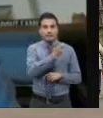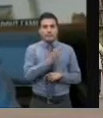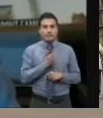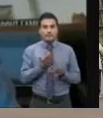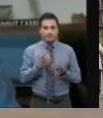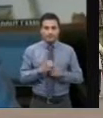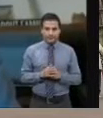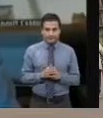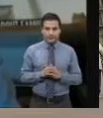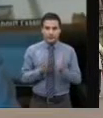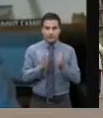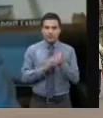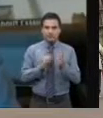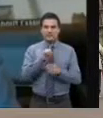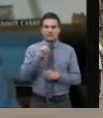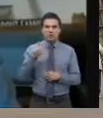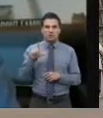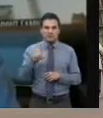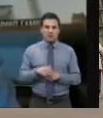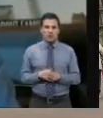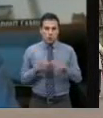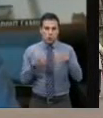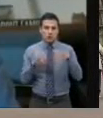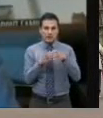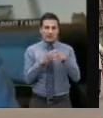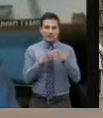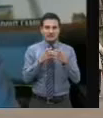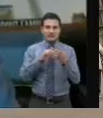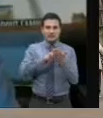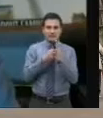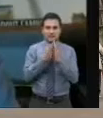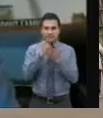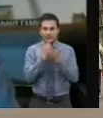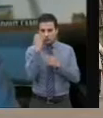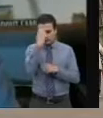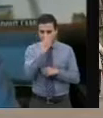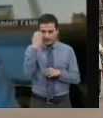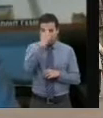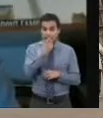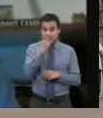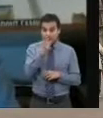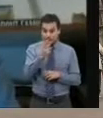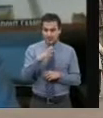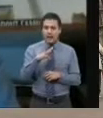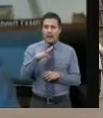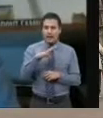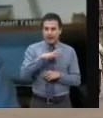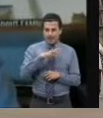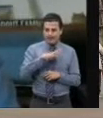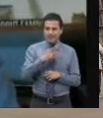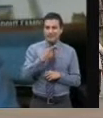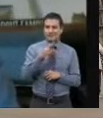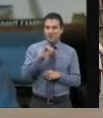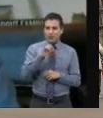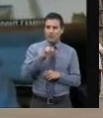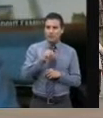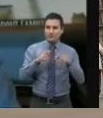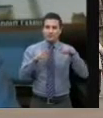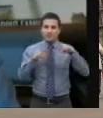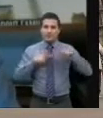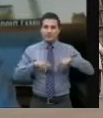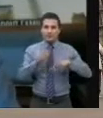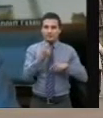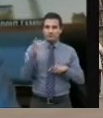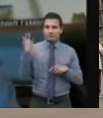foja 117, la Unidad Técnica de Fiscalización asegura que existió un guión para los influencers, para que los influencers